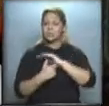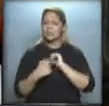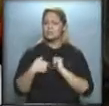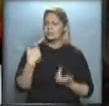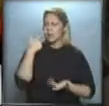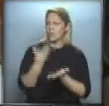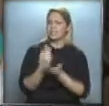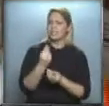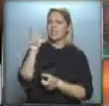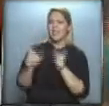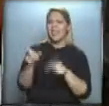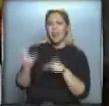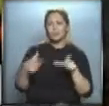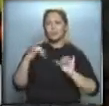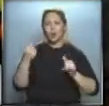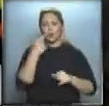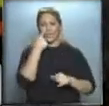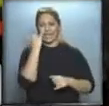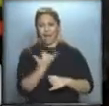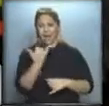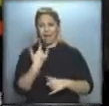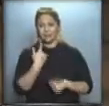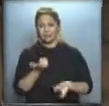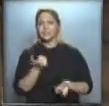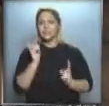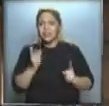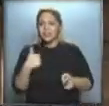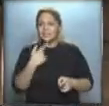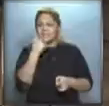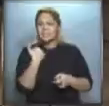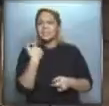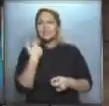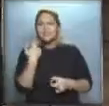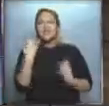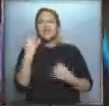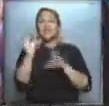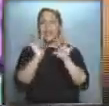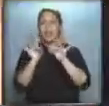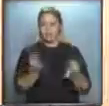pibes por votar, que ya participaban, pero también se interesan en este proceso electoral.